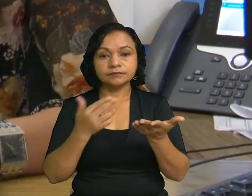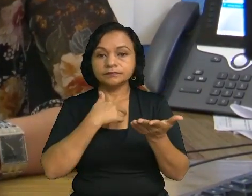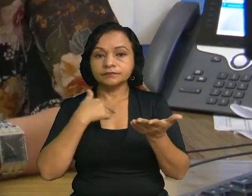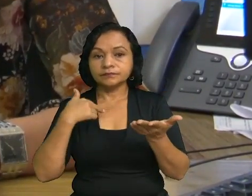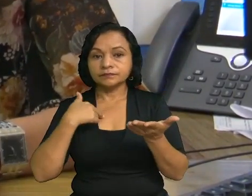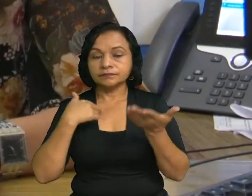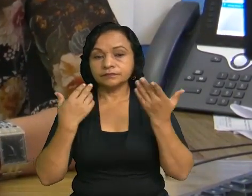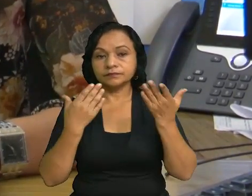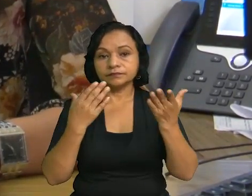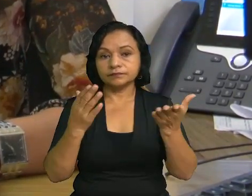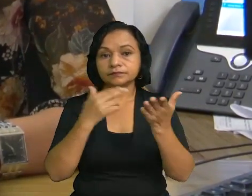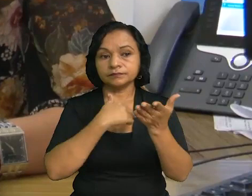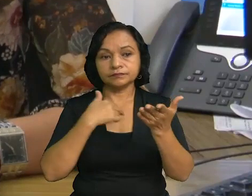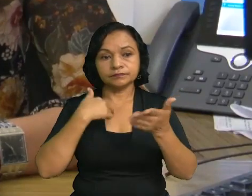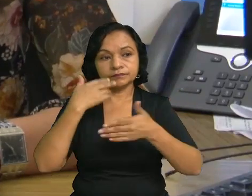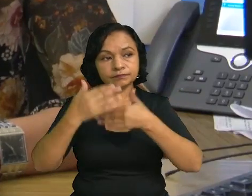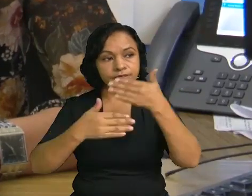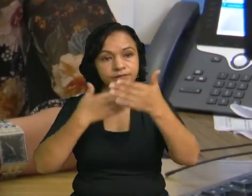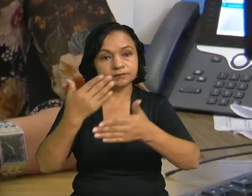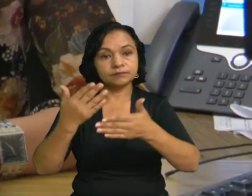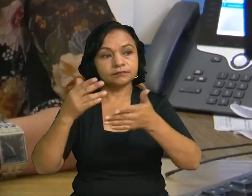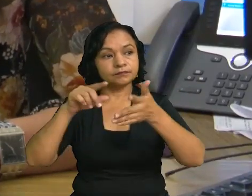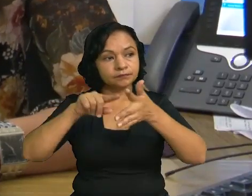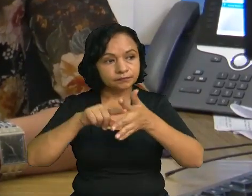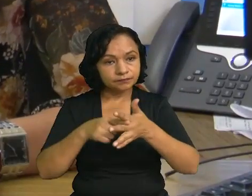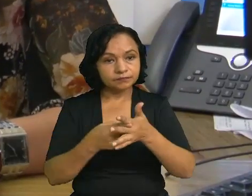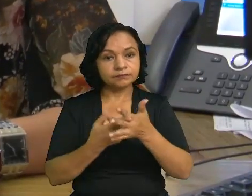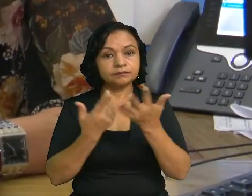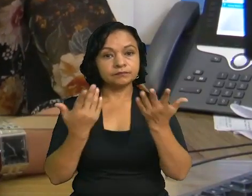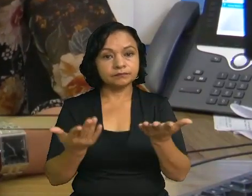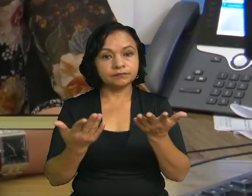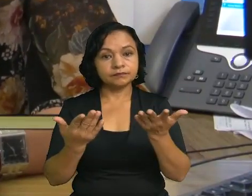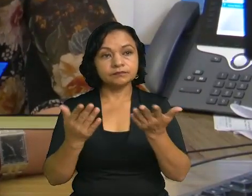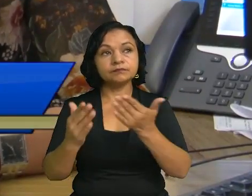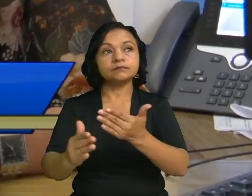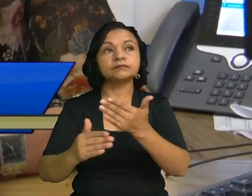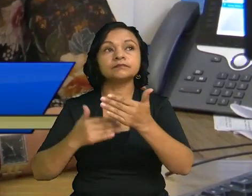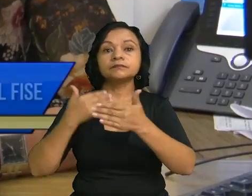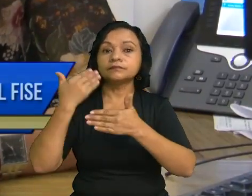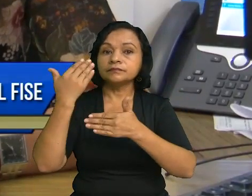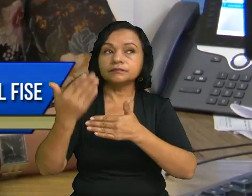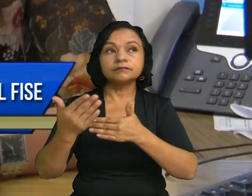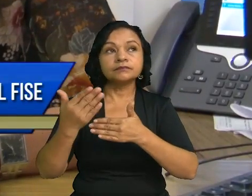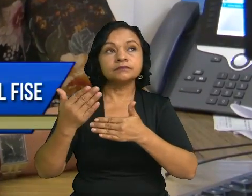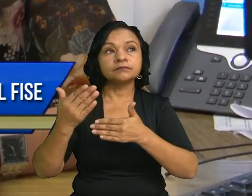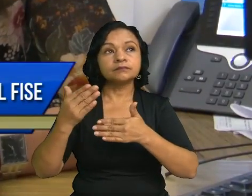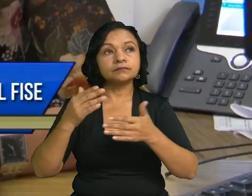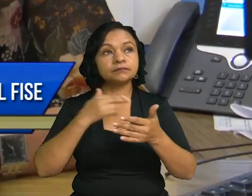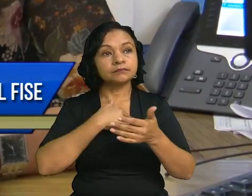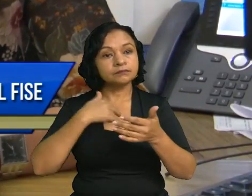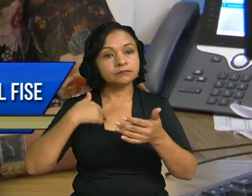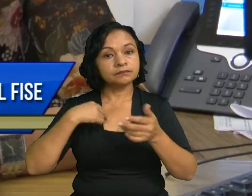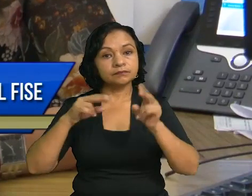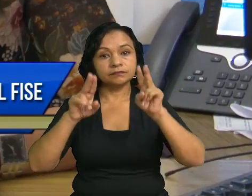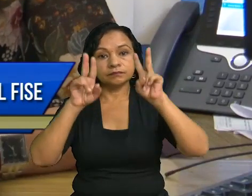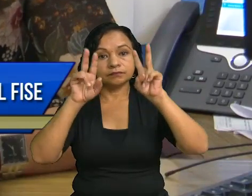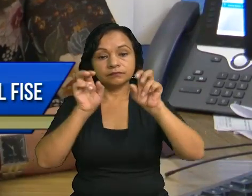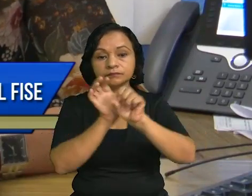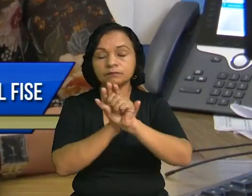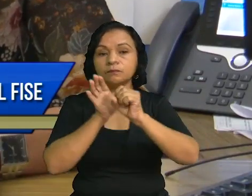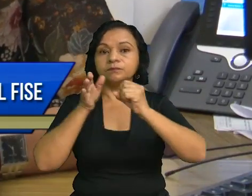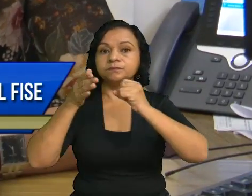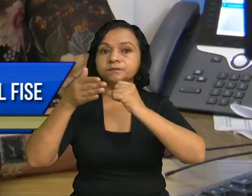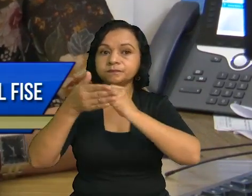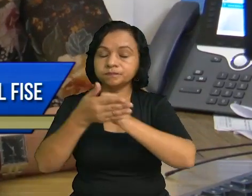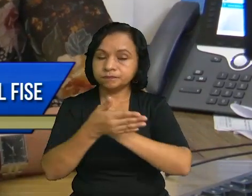condición sine qua non para que los procesos puedan iniciar y posteriormente tuvimos el tema de la pandemia verdad